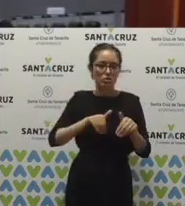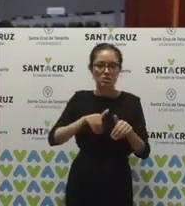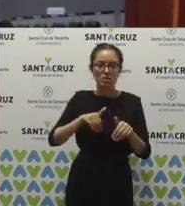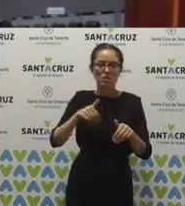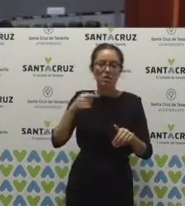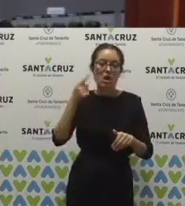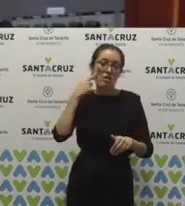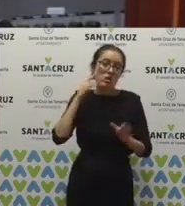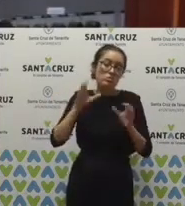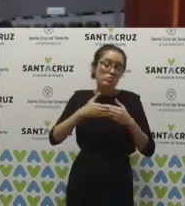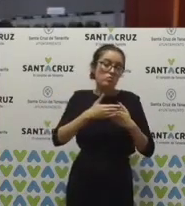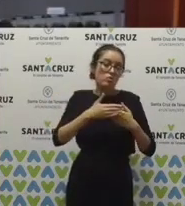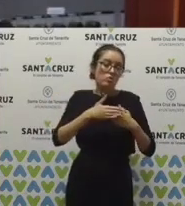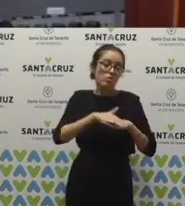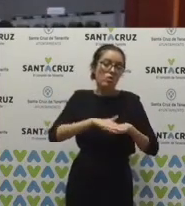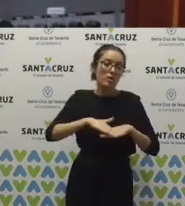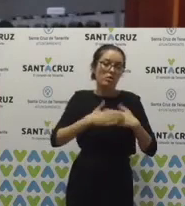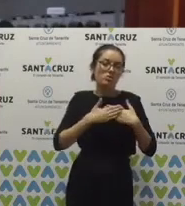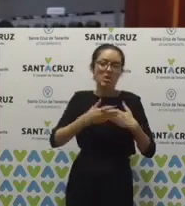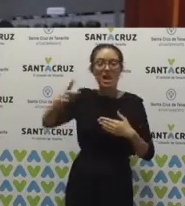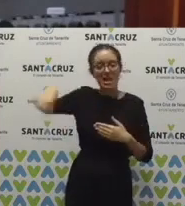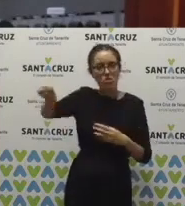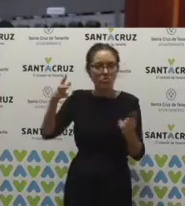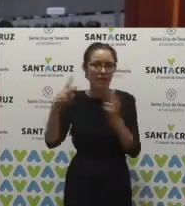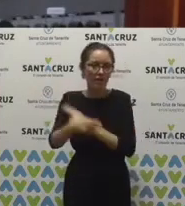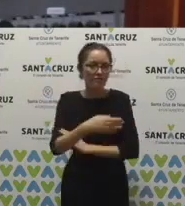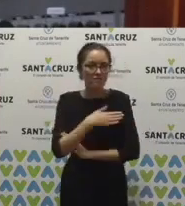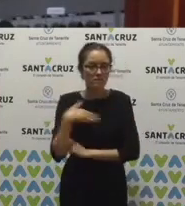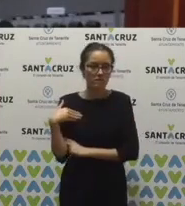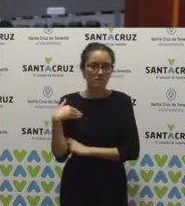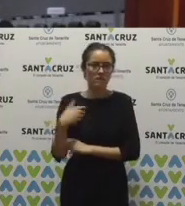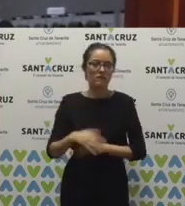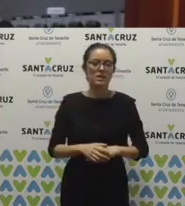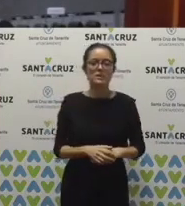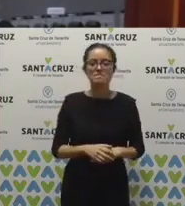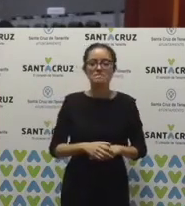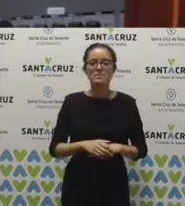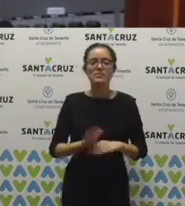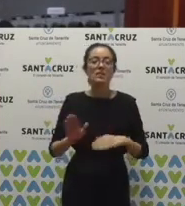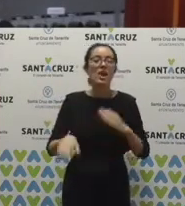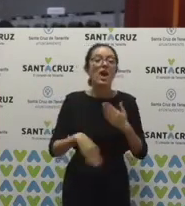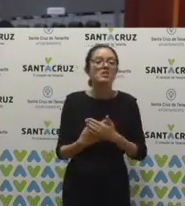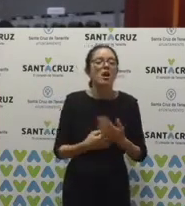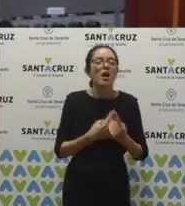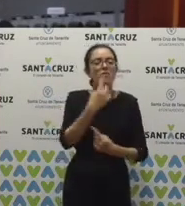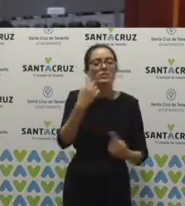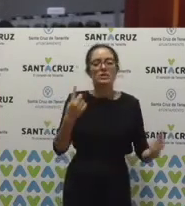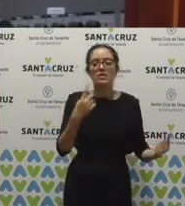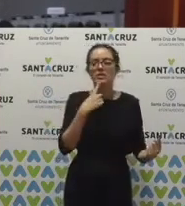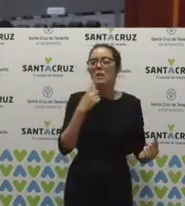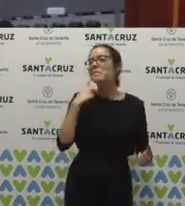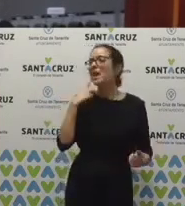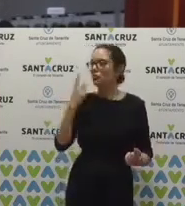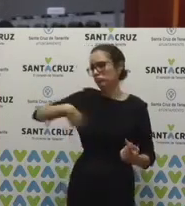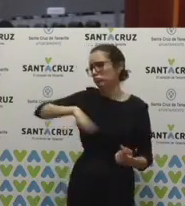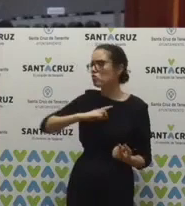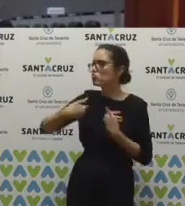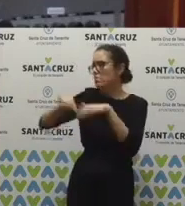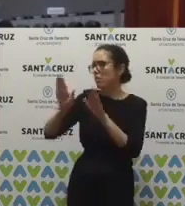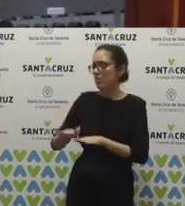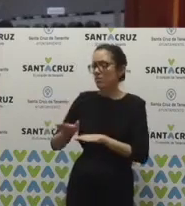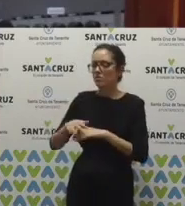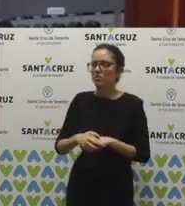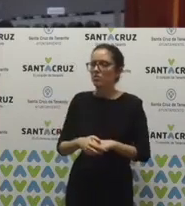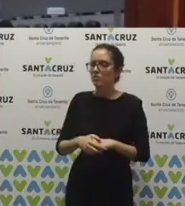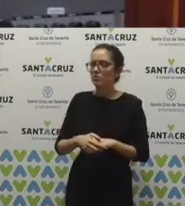del grupo de gobierno de evitarlas a toda costa en alguna ocasión incluso comunicándonos que las iban a suspender que las iban a suspender